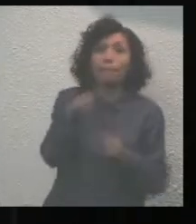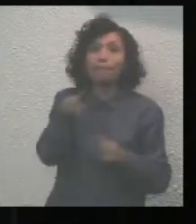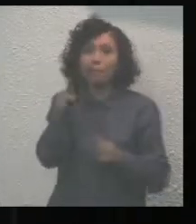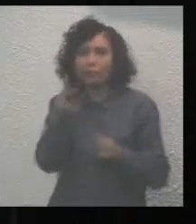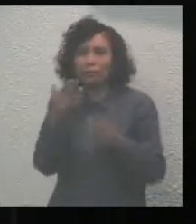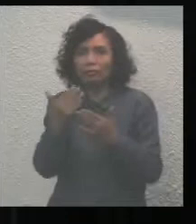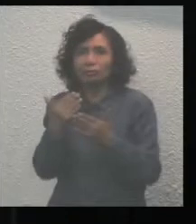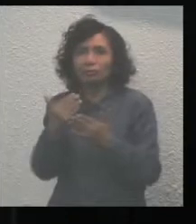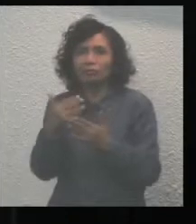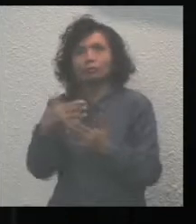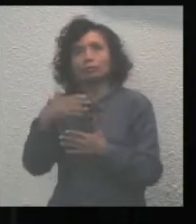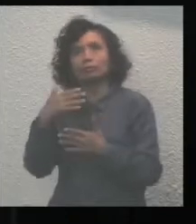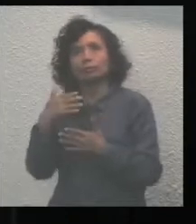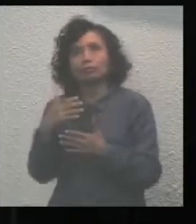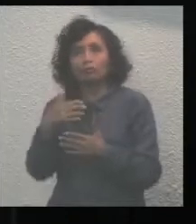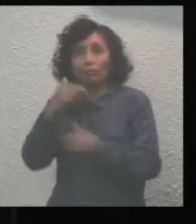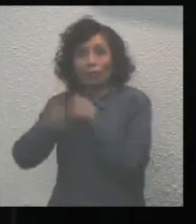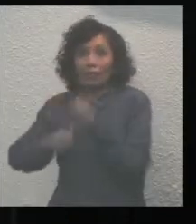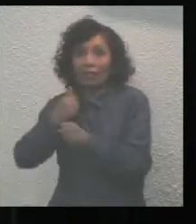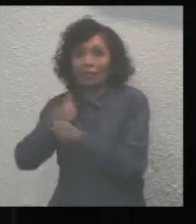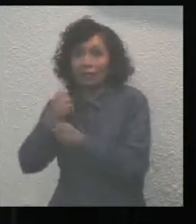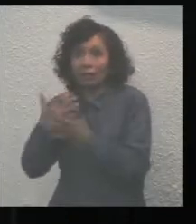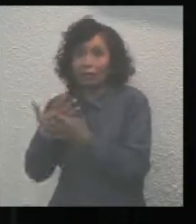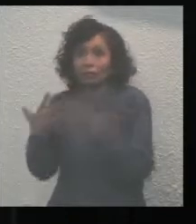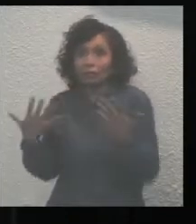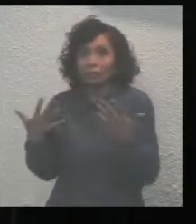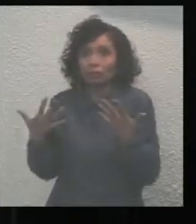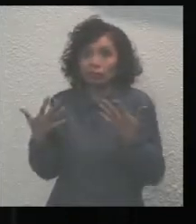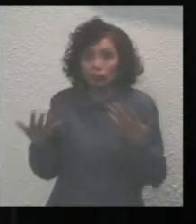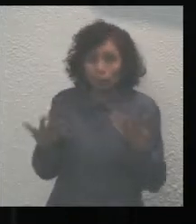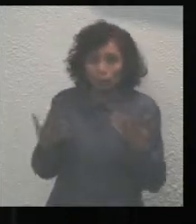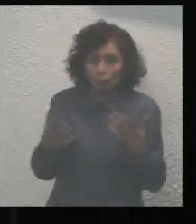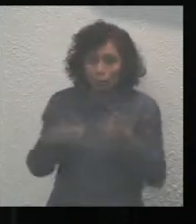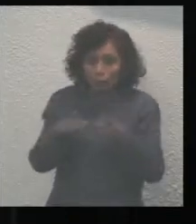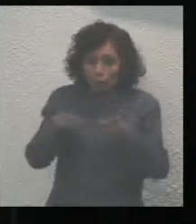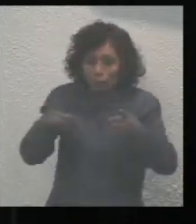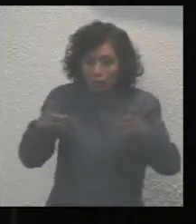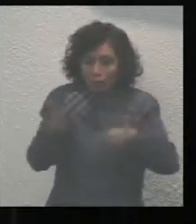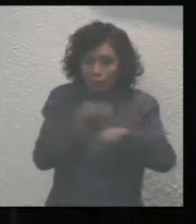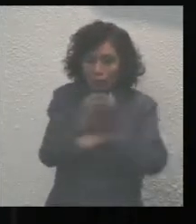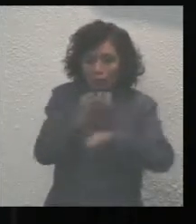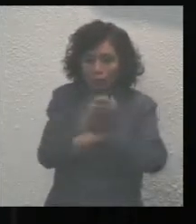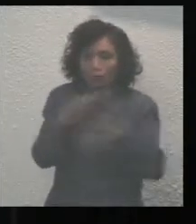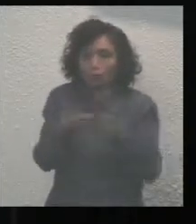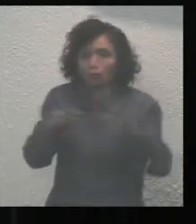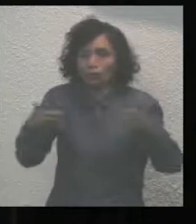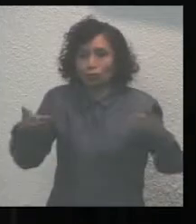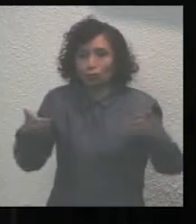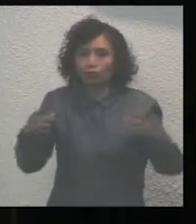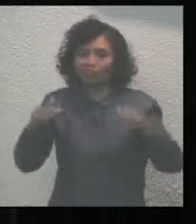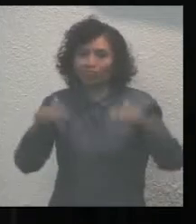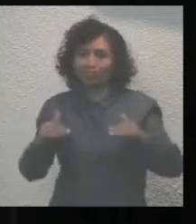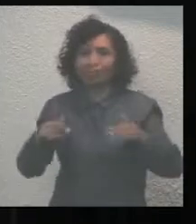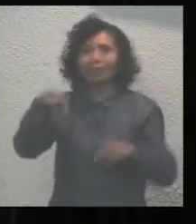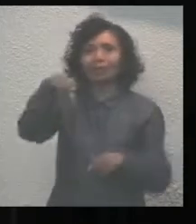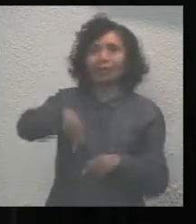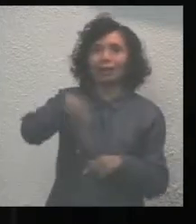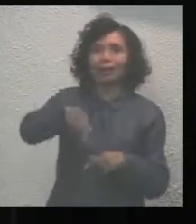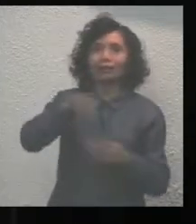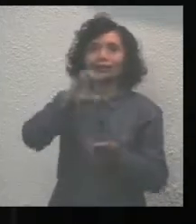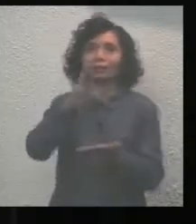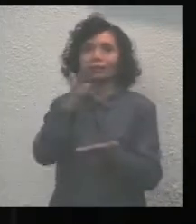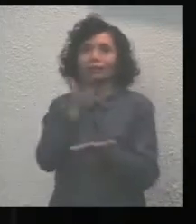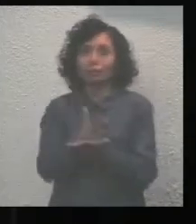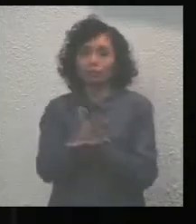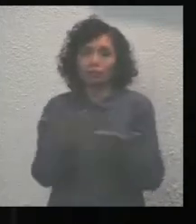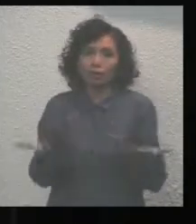anteriores, tampoco hubo crecimiento ni desarrollo en el estado, principalmente en la capital Chetumal.